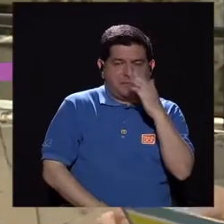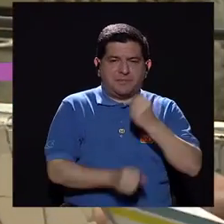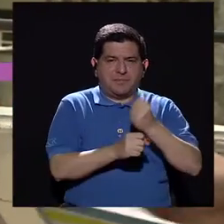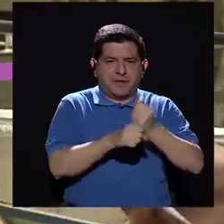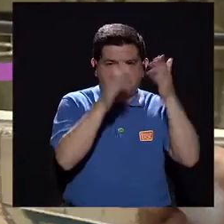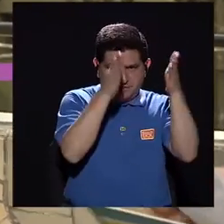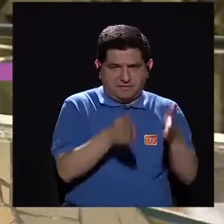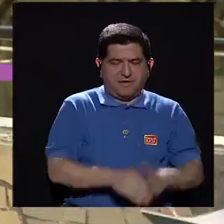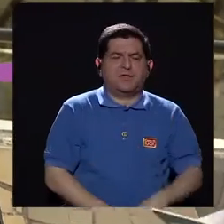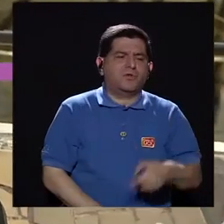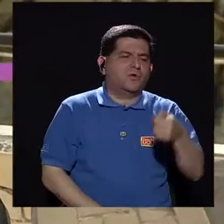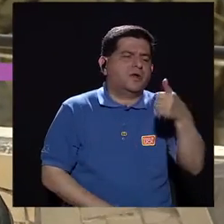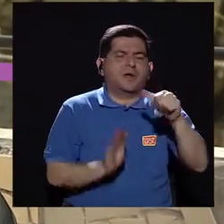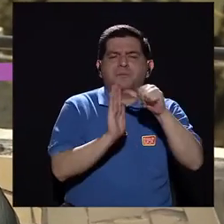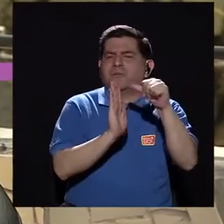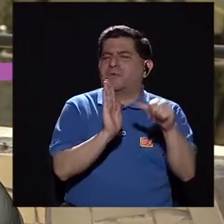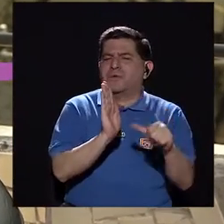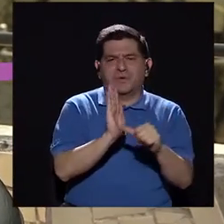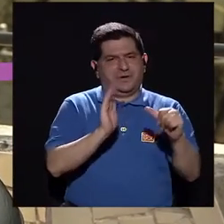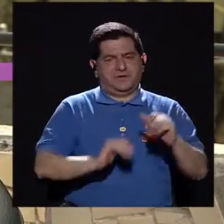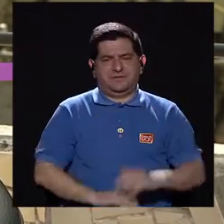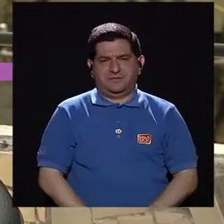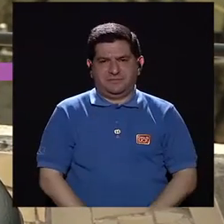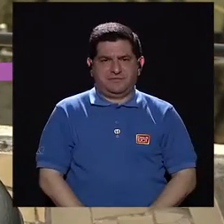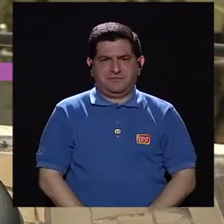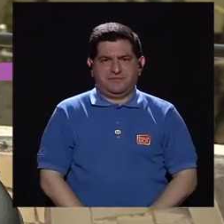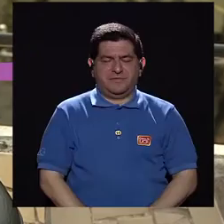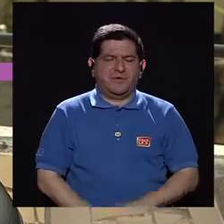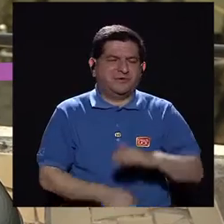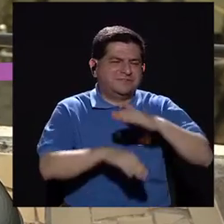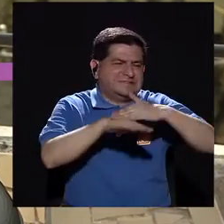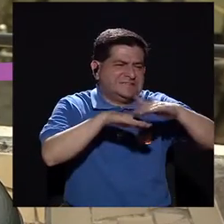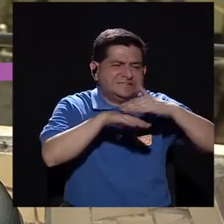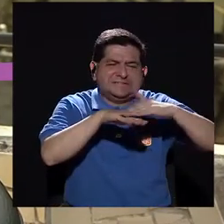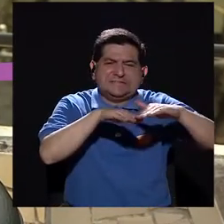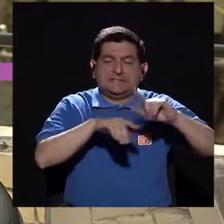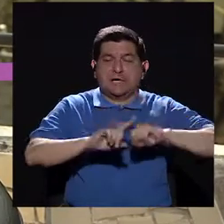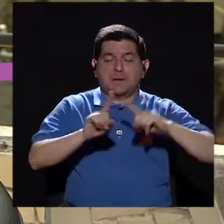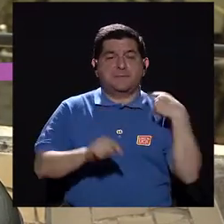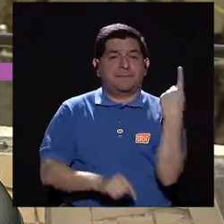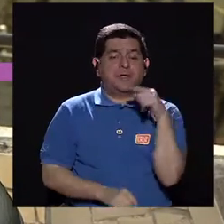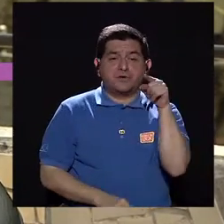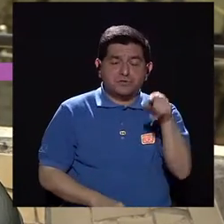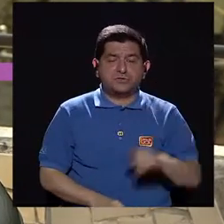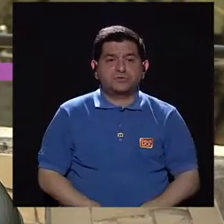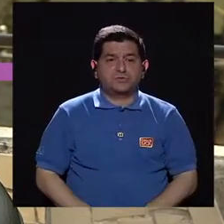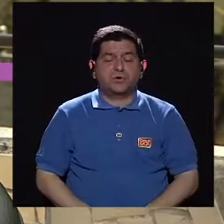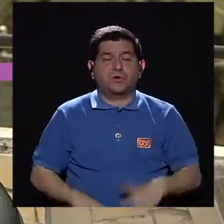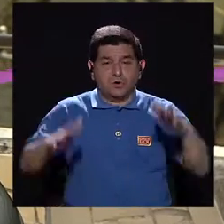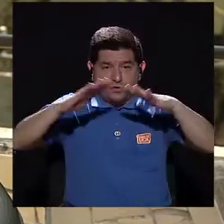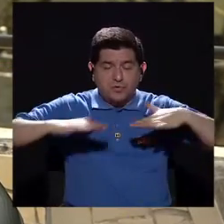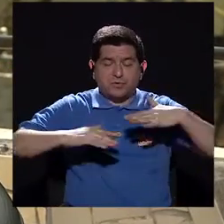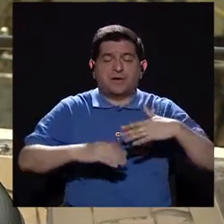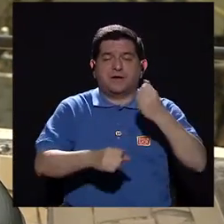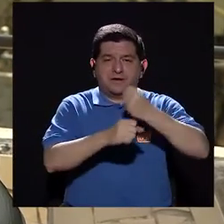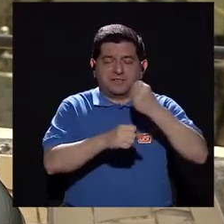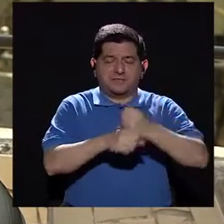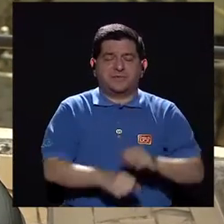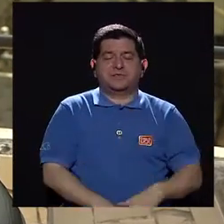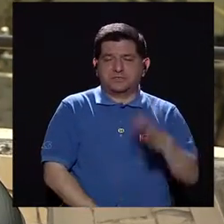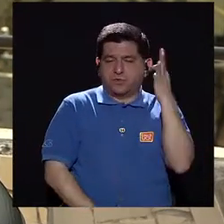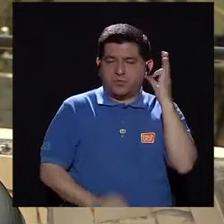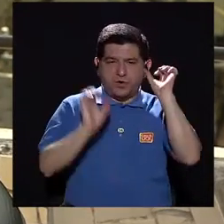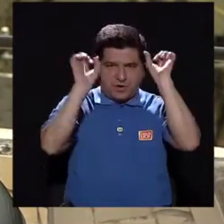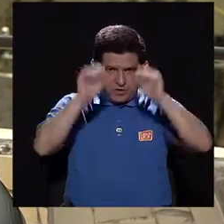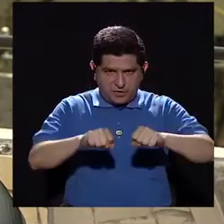madre trabajadora. Son pocos los artículos y muy escuetos, sin embargo es lo único que desde el ámbito laboral tienen